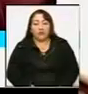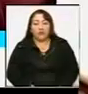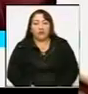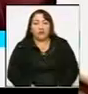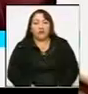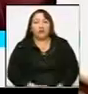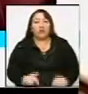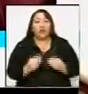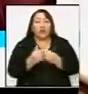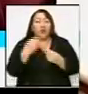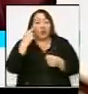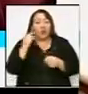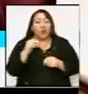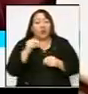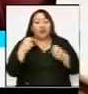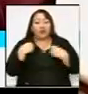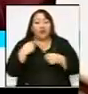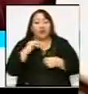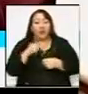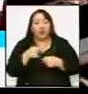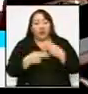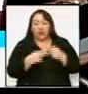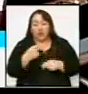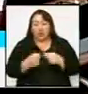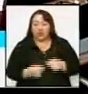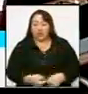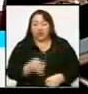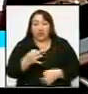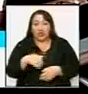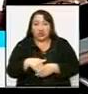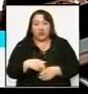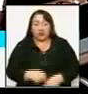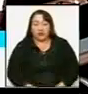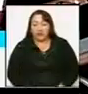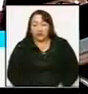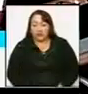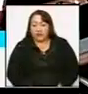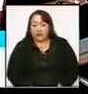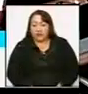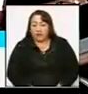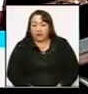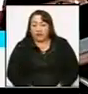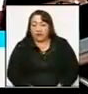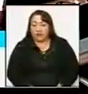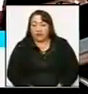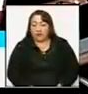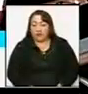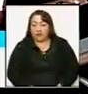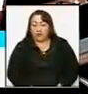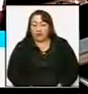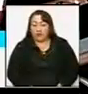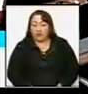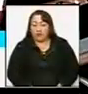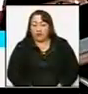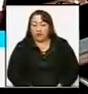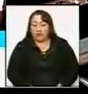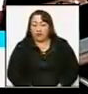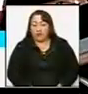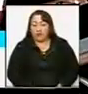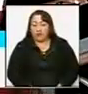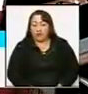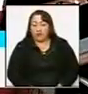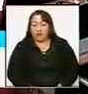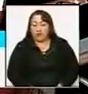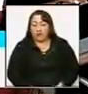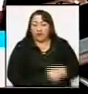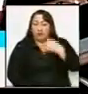del Jurado Nacional de Elecciones, nada más. Gracias, presidente. Congresista Glave. A ver, congresista Aramayo. Le doy una